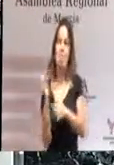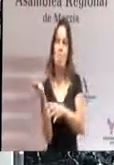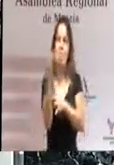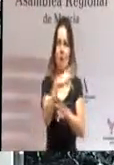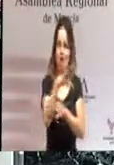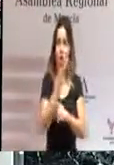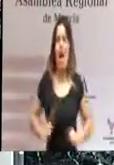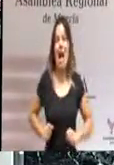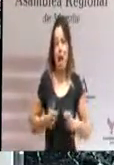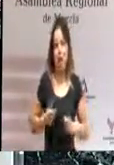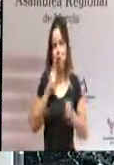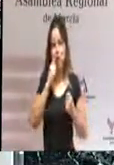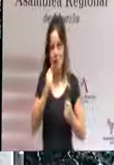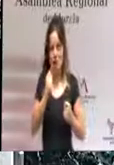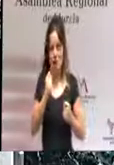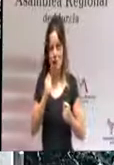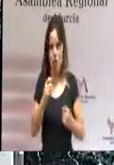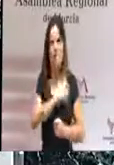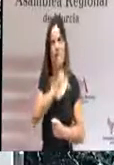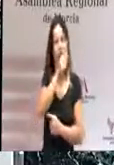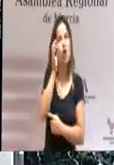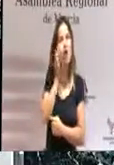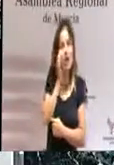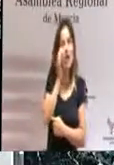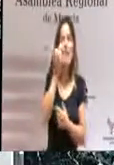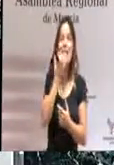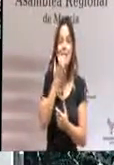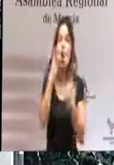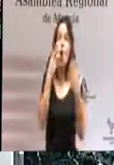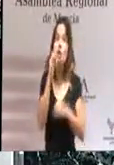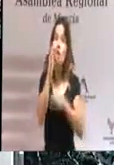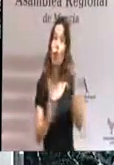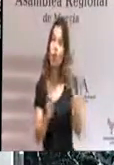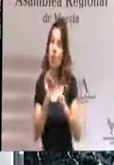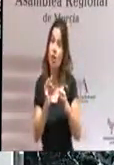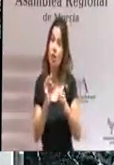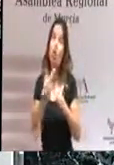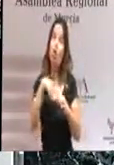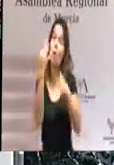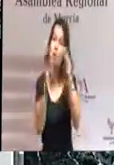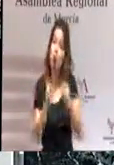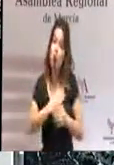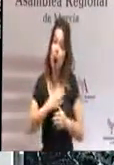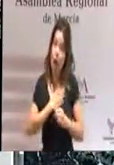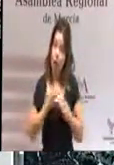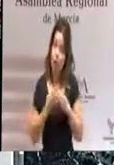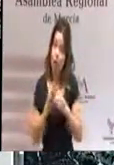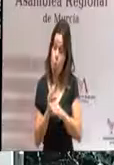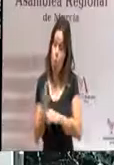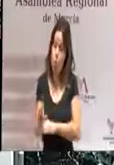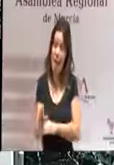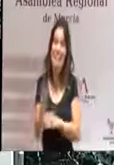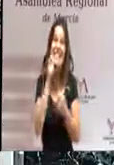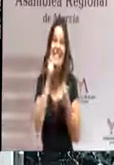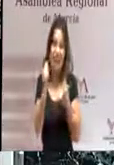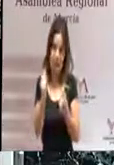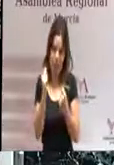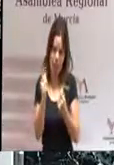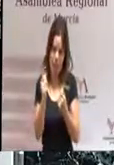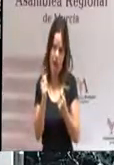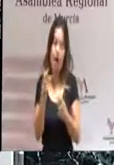gasto sanitario. Señorías, si más del 80% de nuestro presupuesto se destina a sanidad,